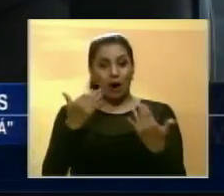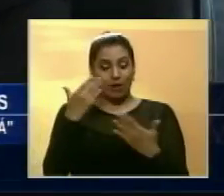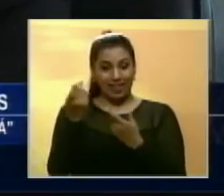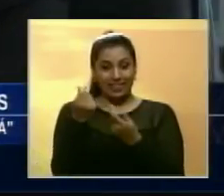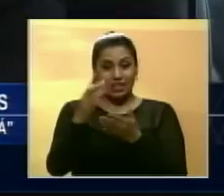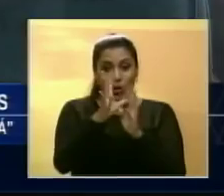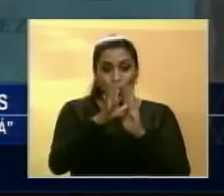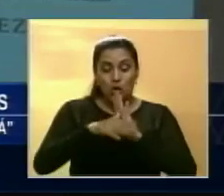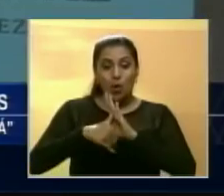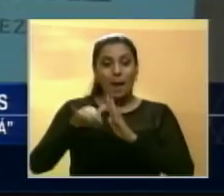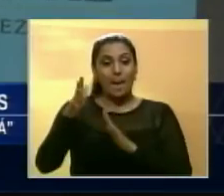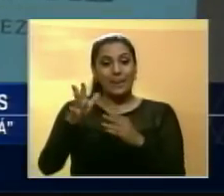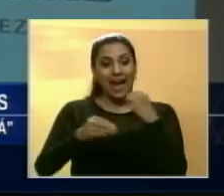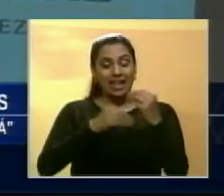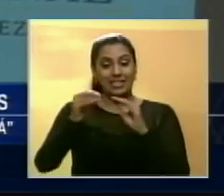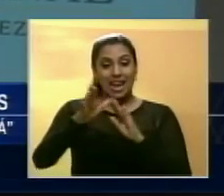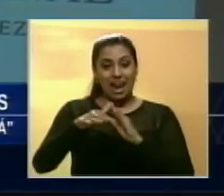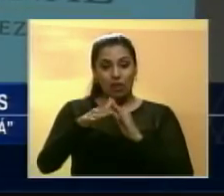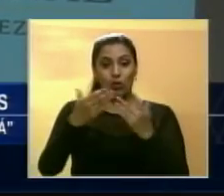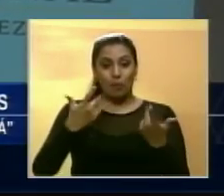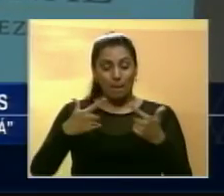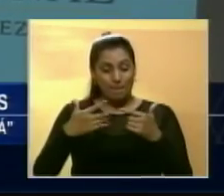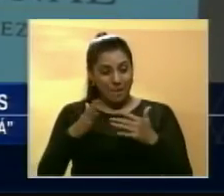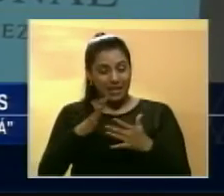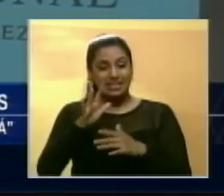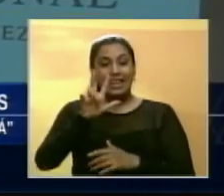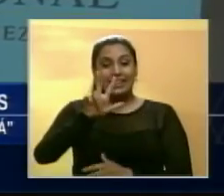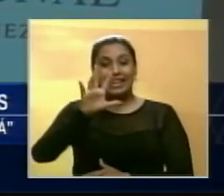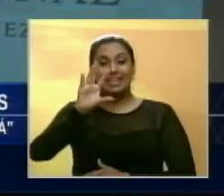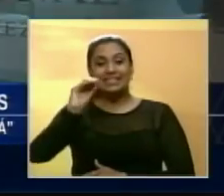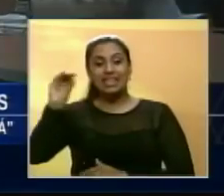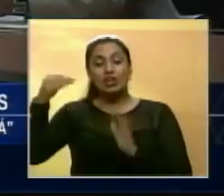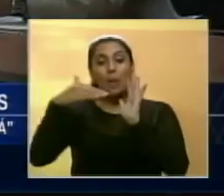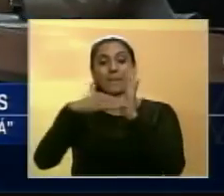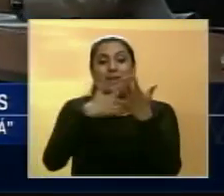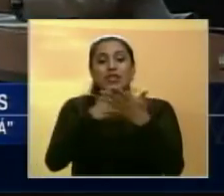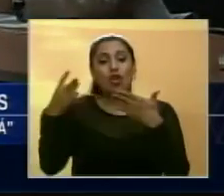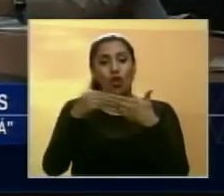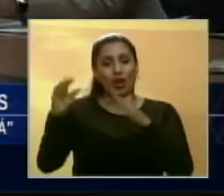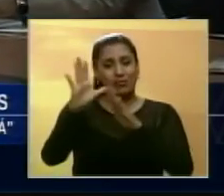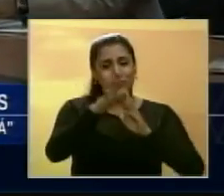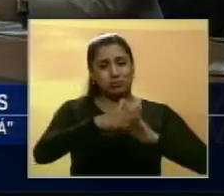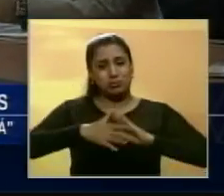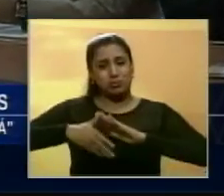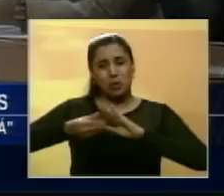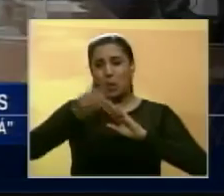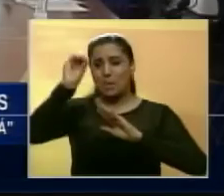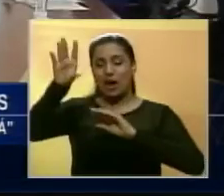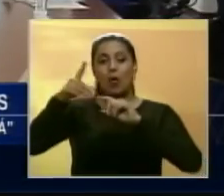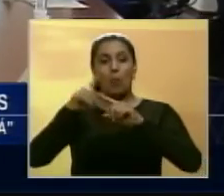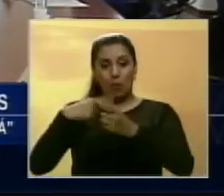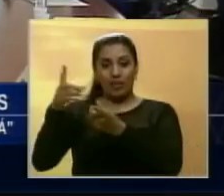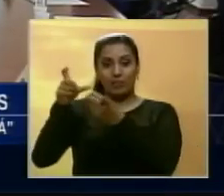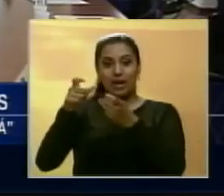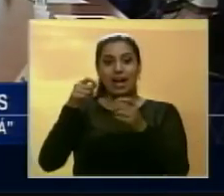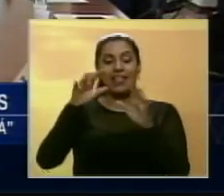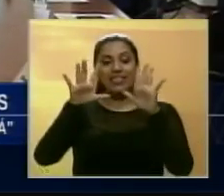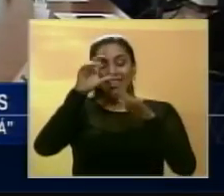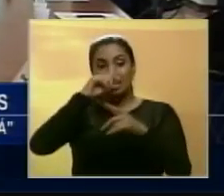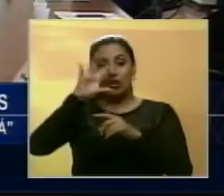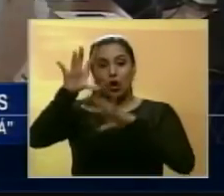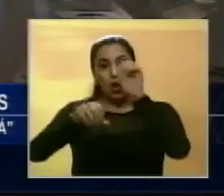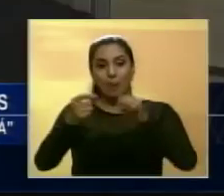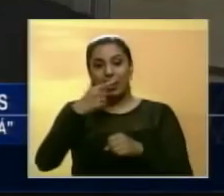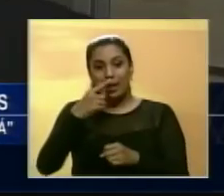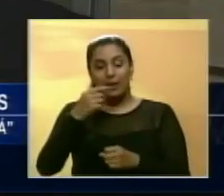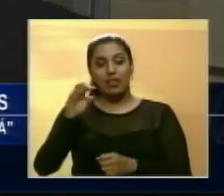dinero fugado por presuntos hechos de corrupción, que supera los 300 mil millones de dólares, se pudiese invertir en 10 años de compra de